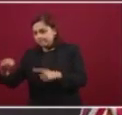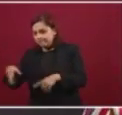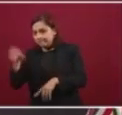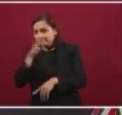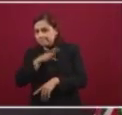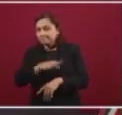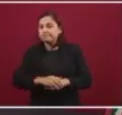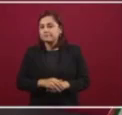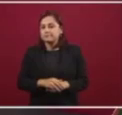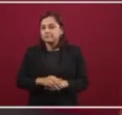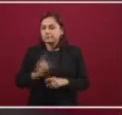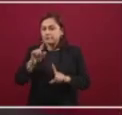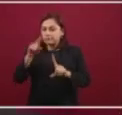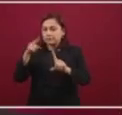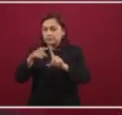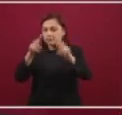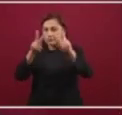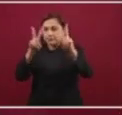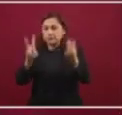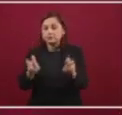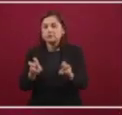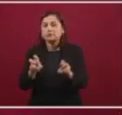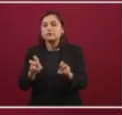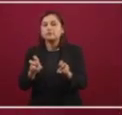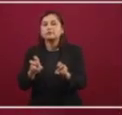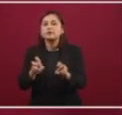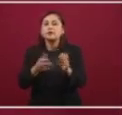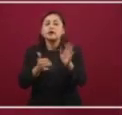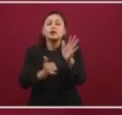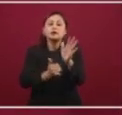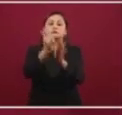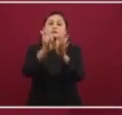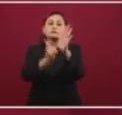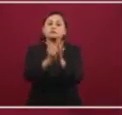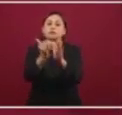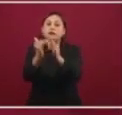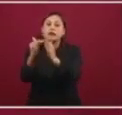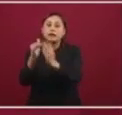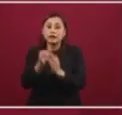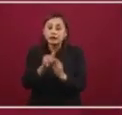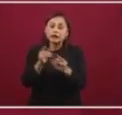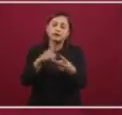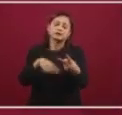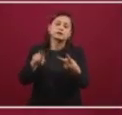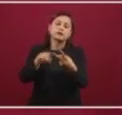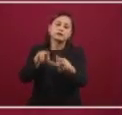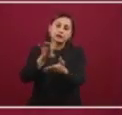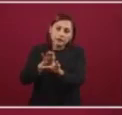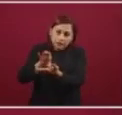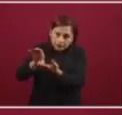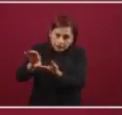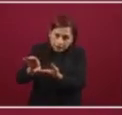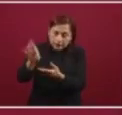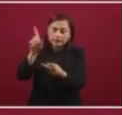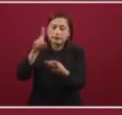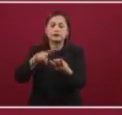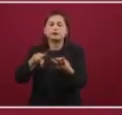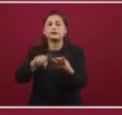construcción de vivienda para créditos, viviendas mal hechas,